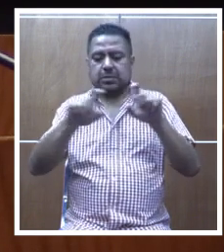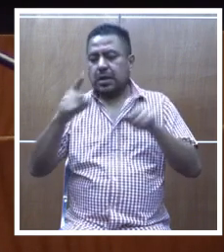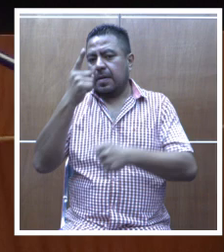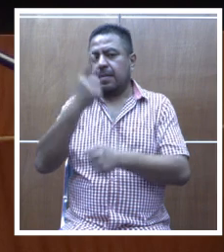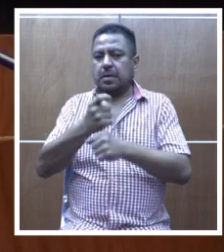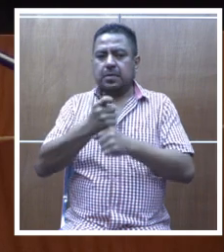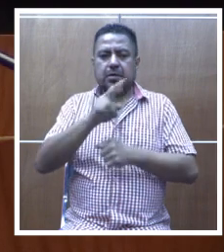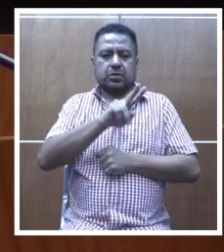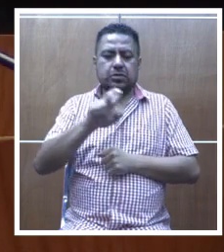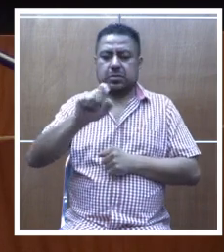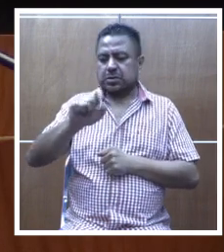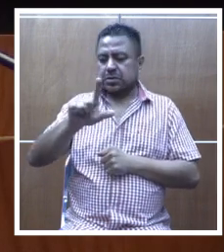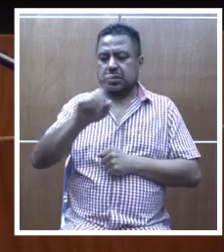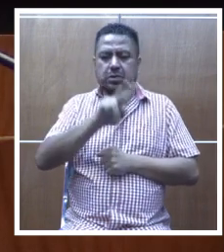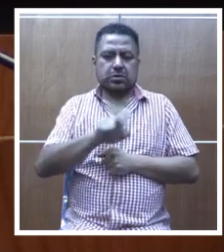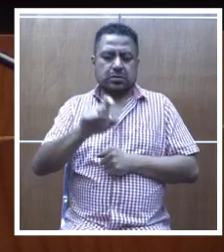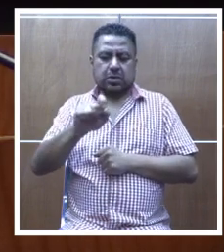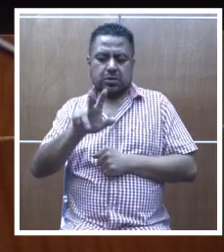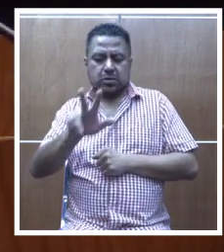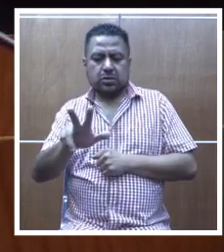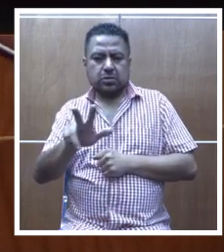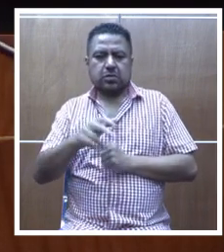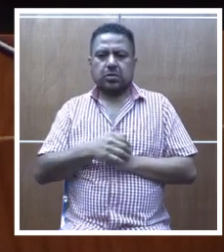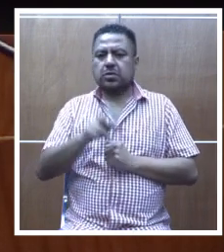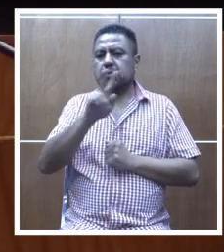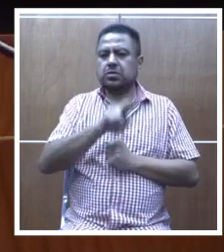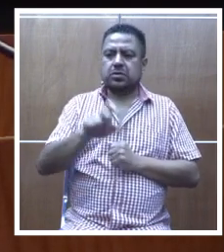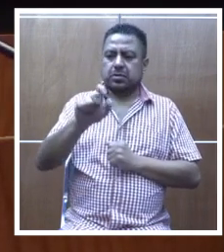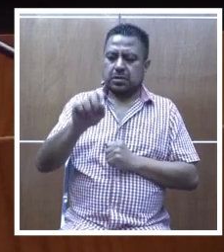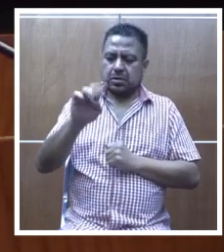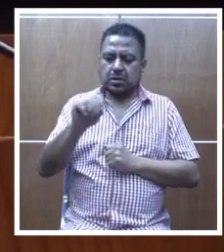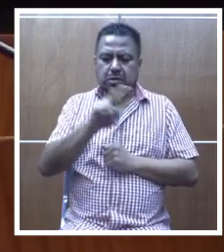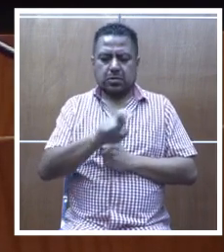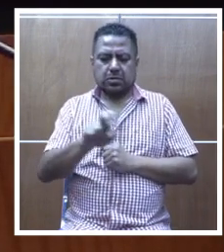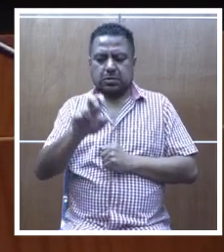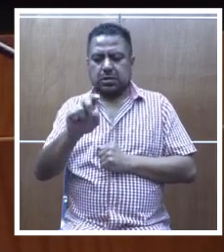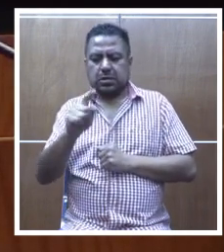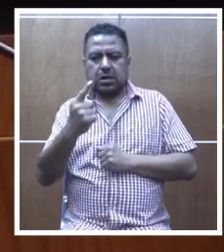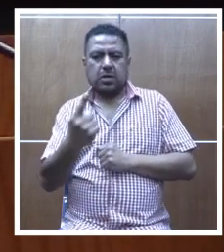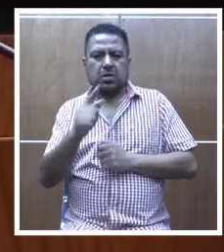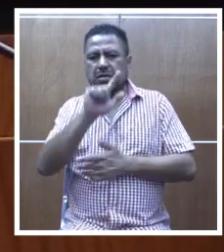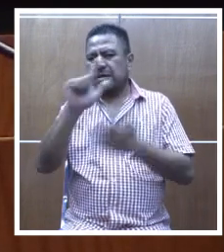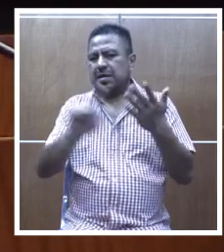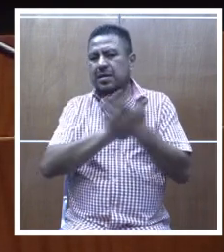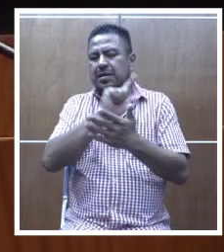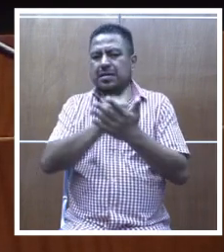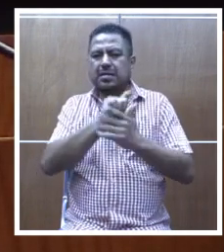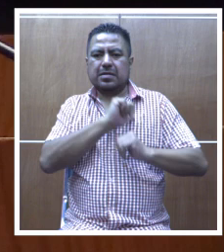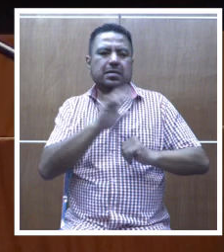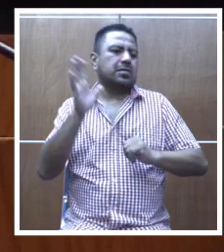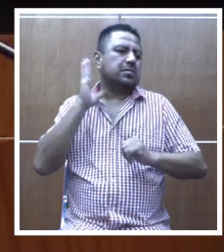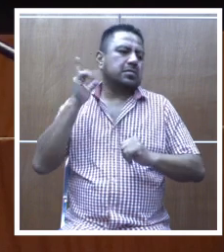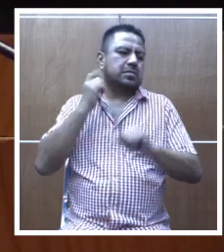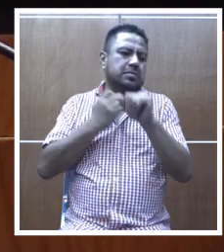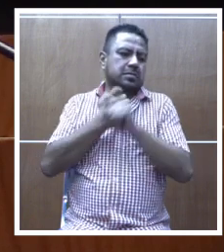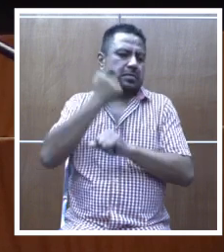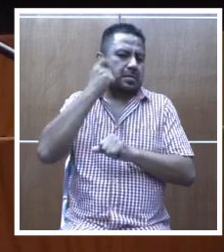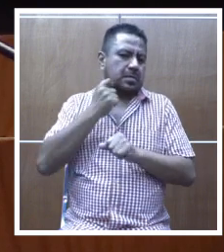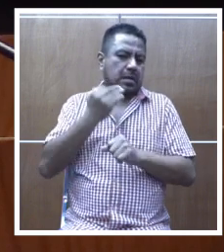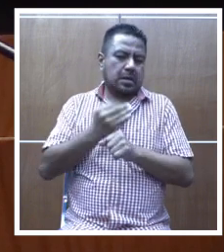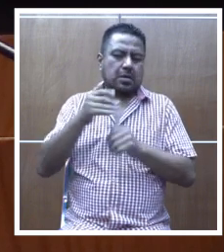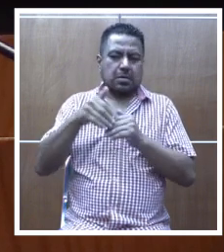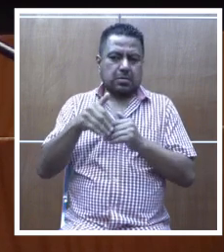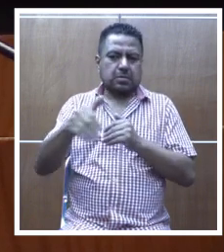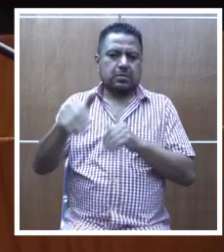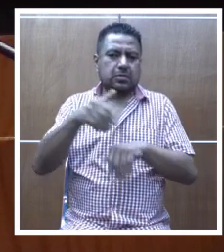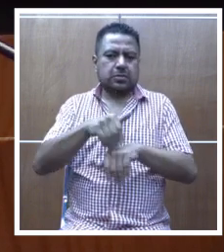primera, 227, 228, 229 y 231 de la Ley Orgánica del Poder Legislativo del Estado de